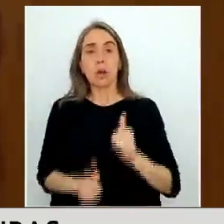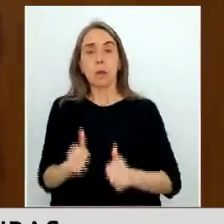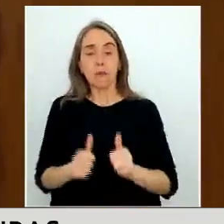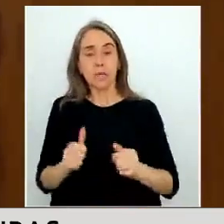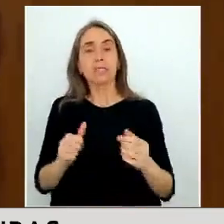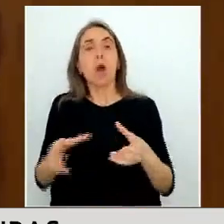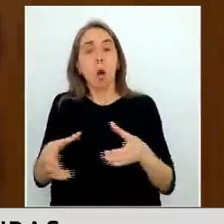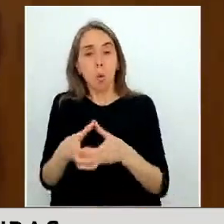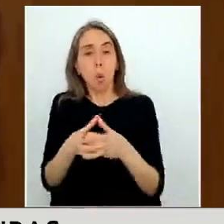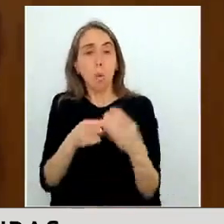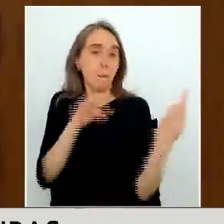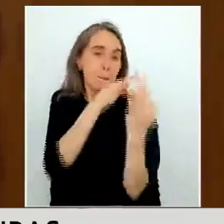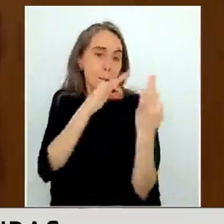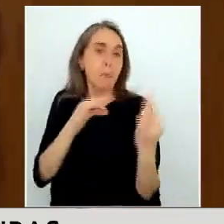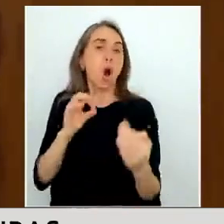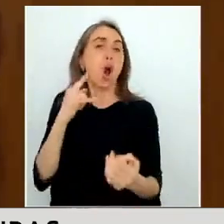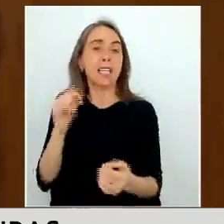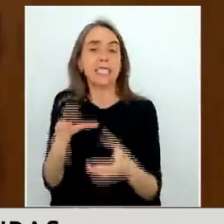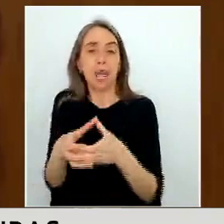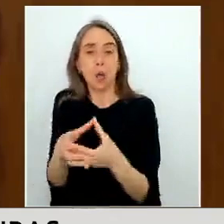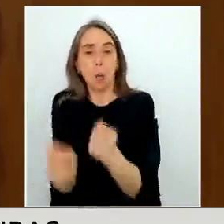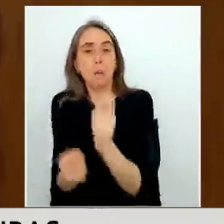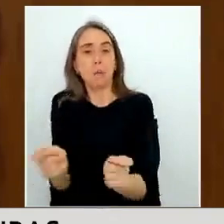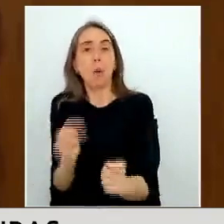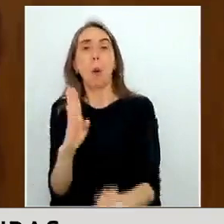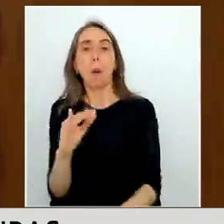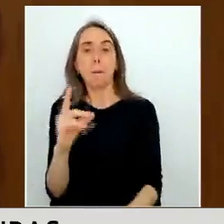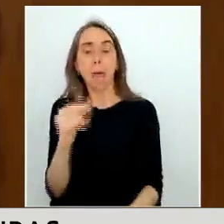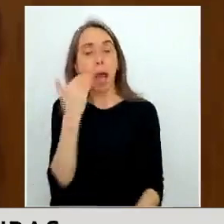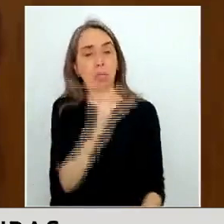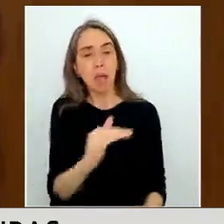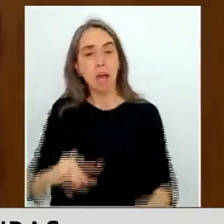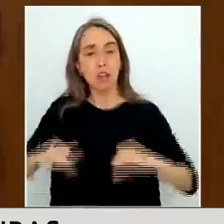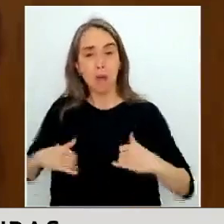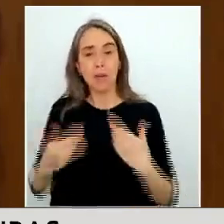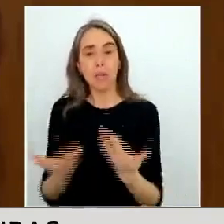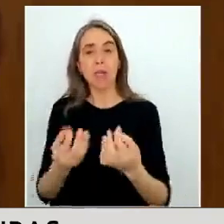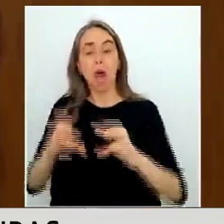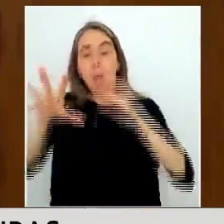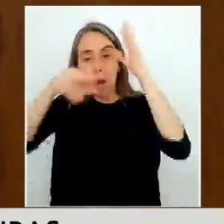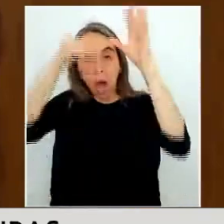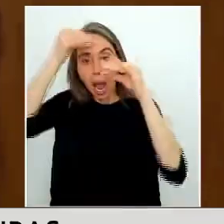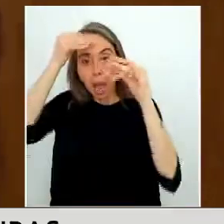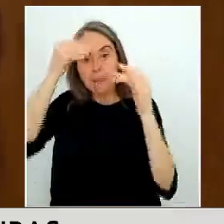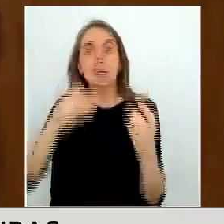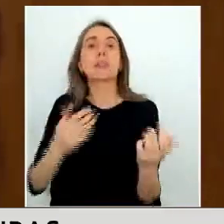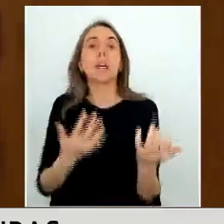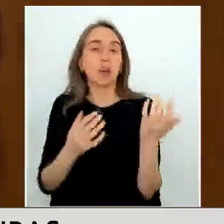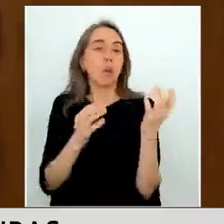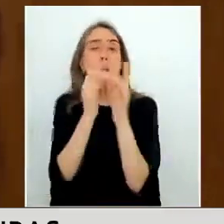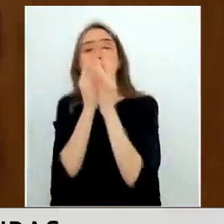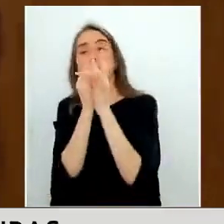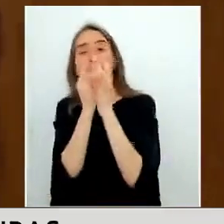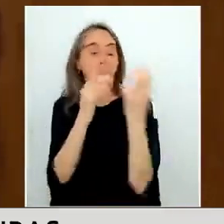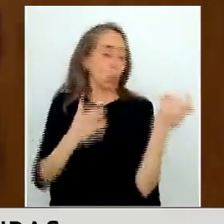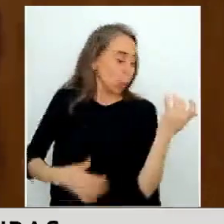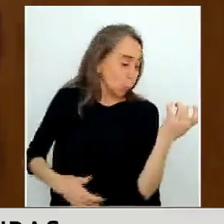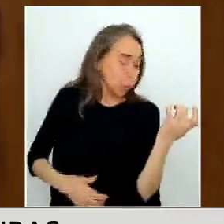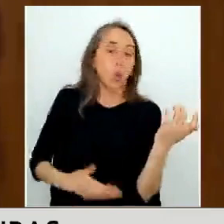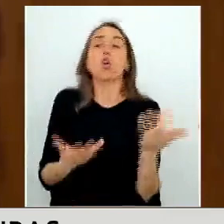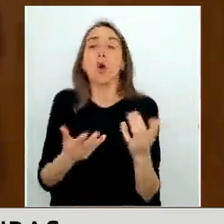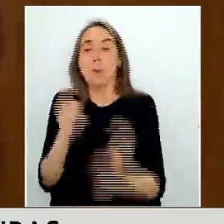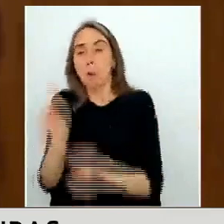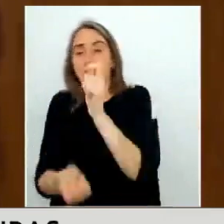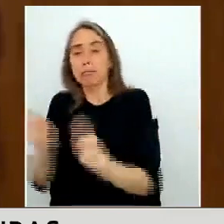así como las bandas brindan a las niñas y niños adolescentes la oportunidad de aprender a tocar un instrumento y participar en la música